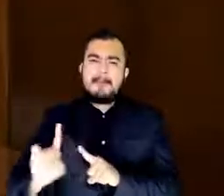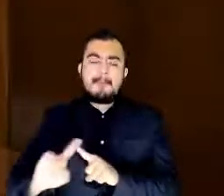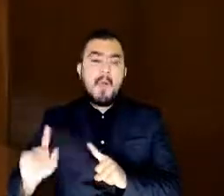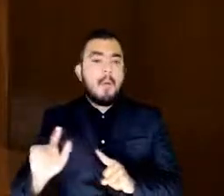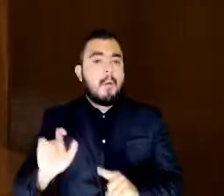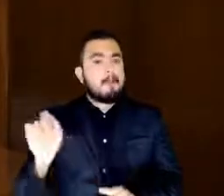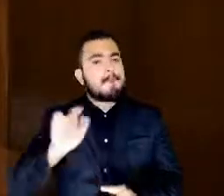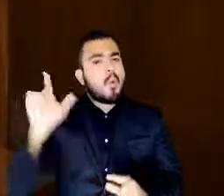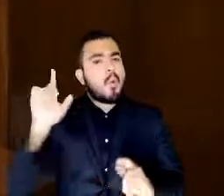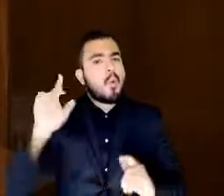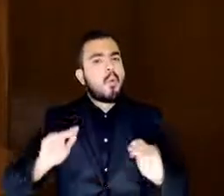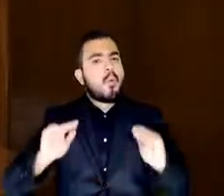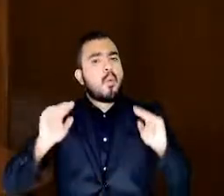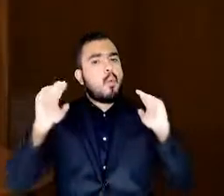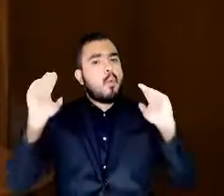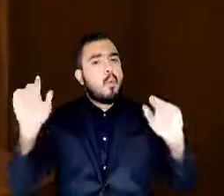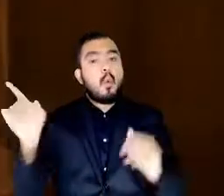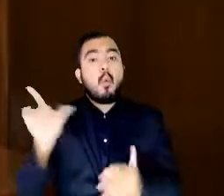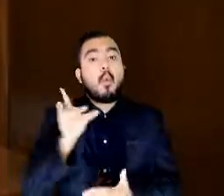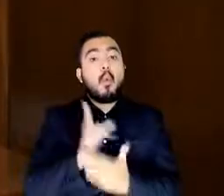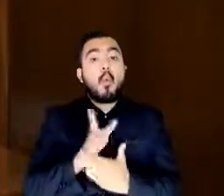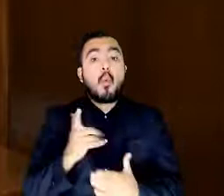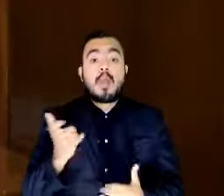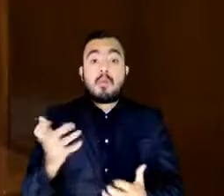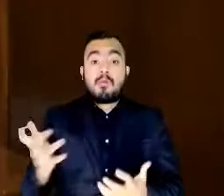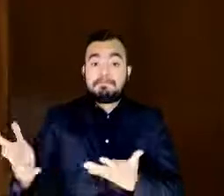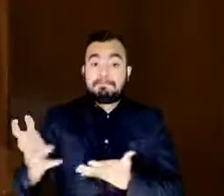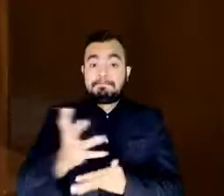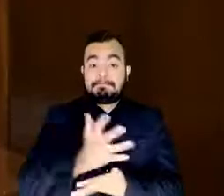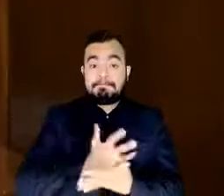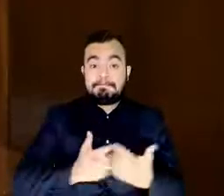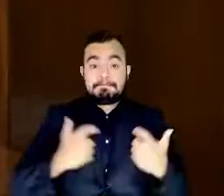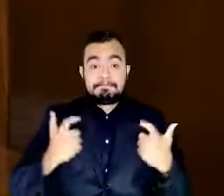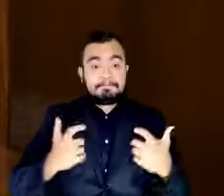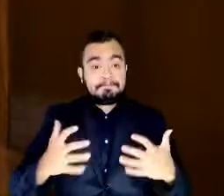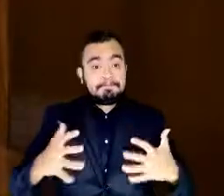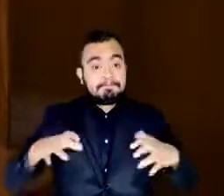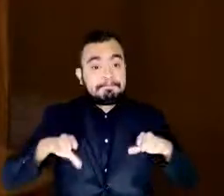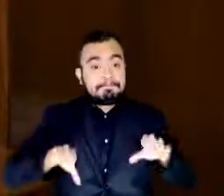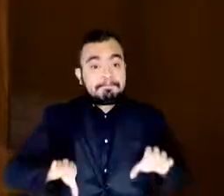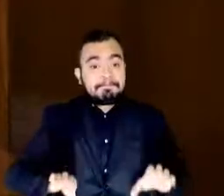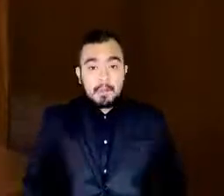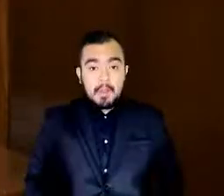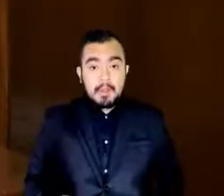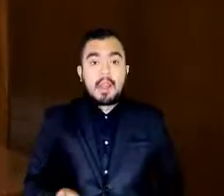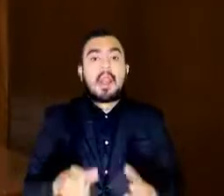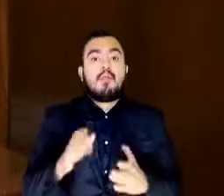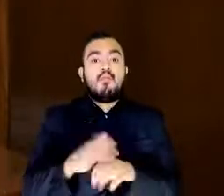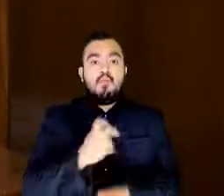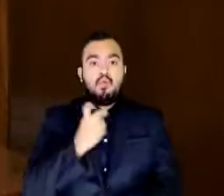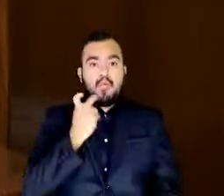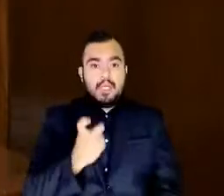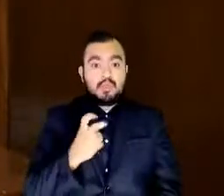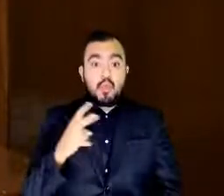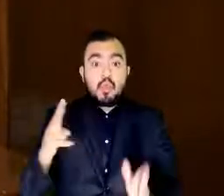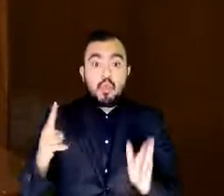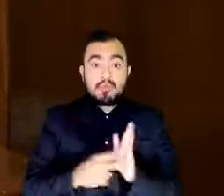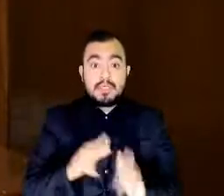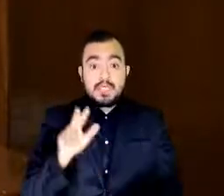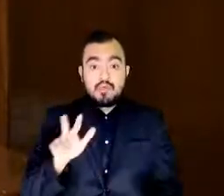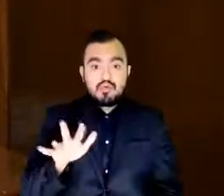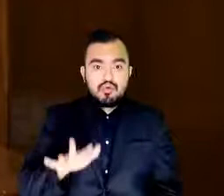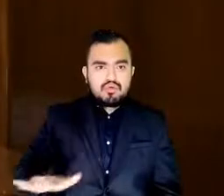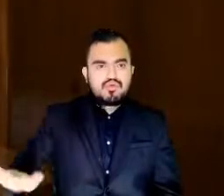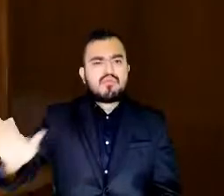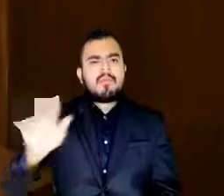ostentosos que solo buscaban enriquecerse. Es por eso que en este 2018 el pueblo